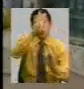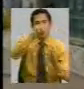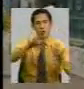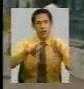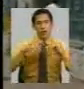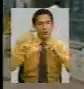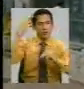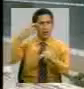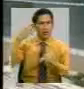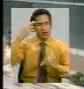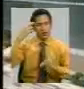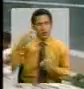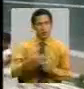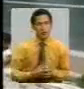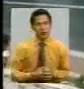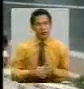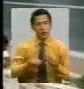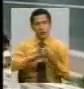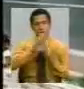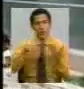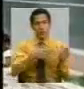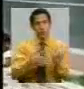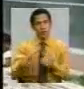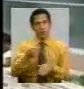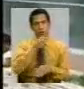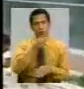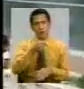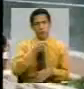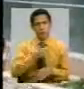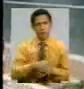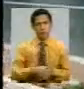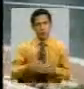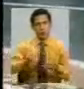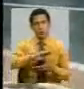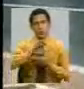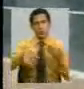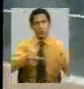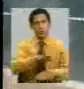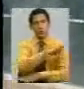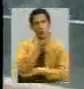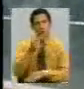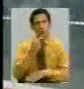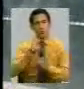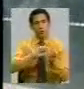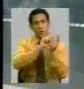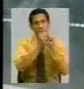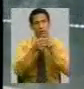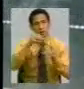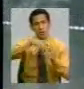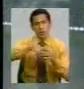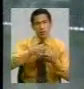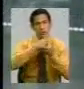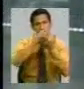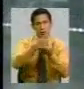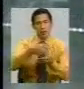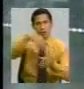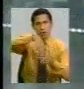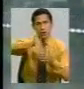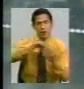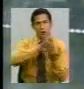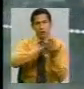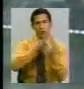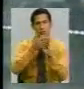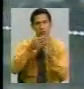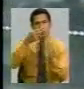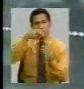sustento legal. Todo un trabajo periodístico, un compromiso por los cambios en beneficio de la comunidad.